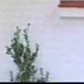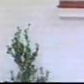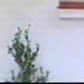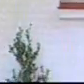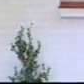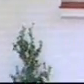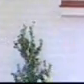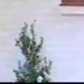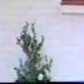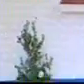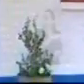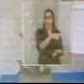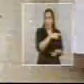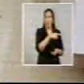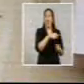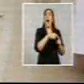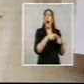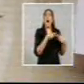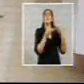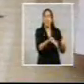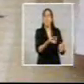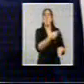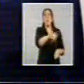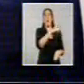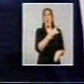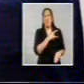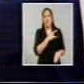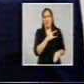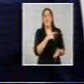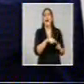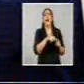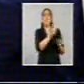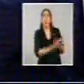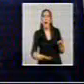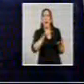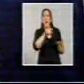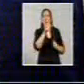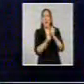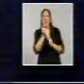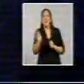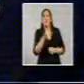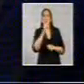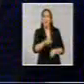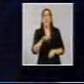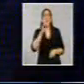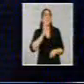Córdoba, a las universidades, a la cuenca lechera,